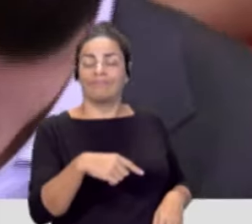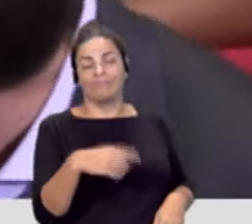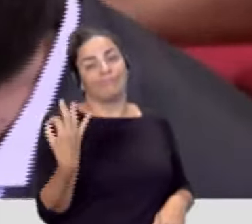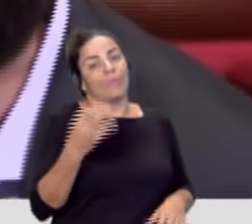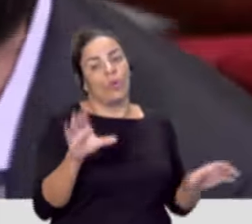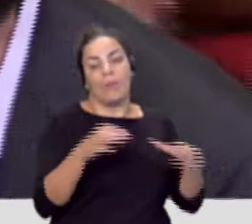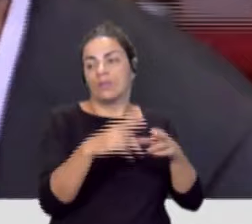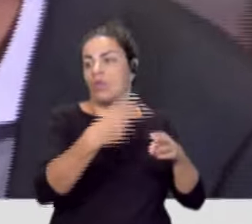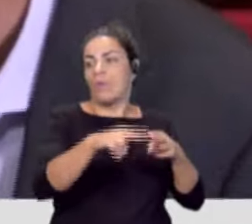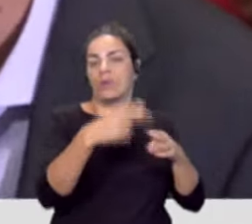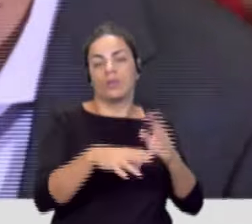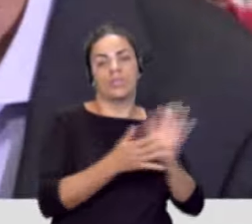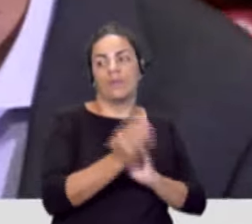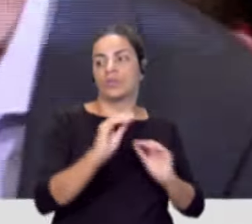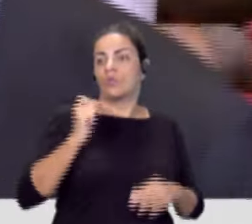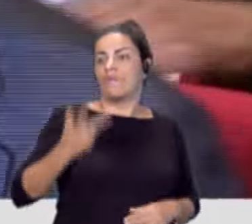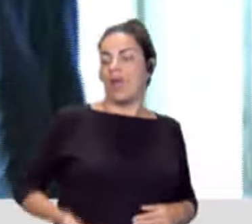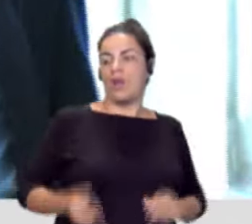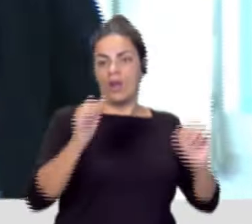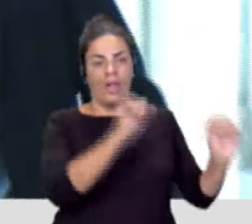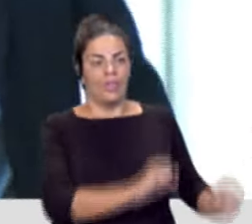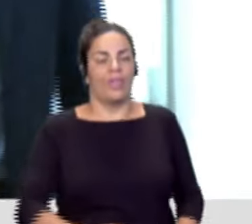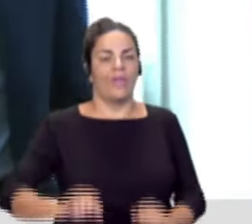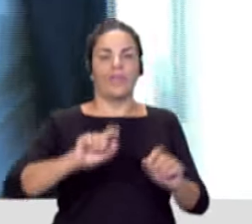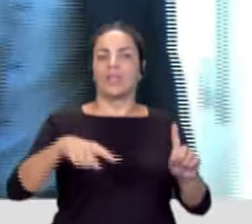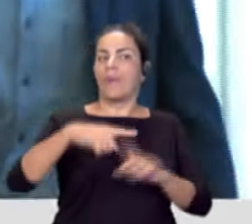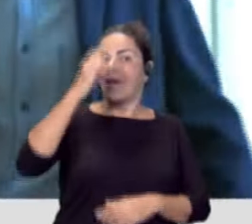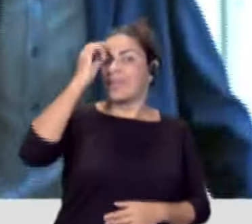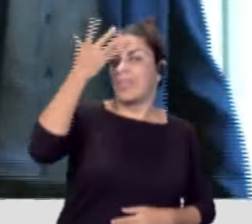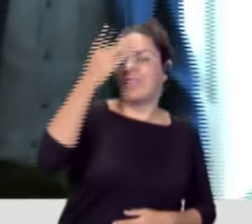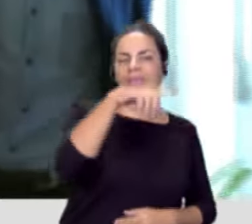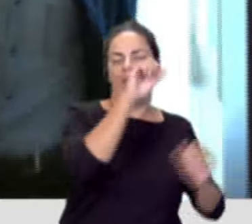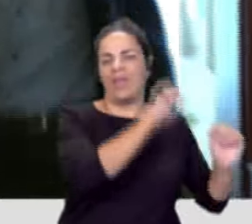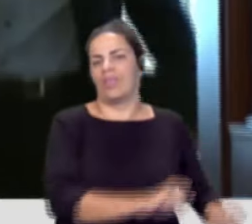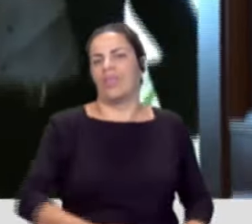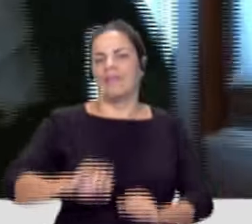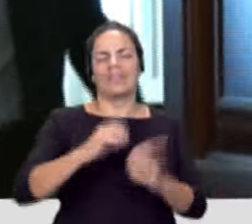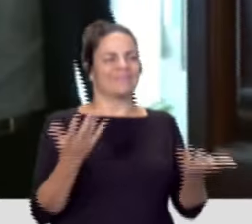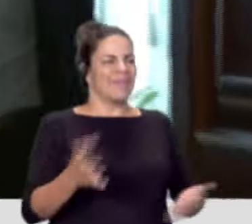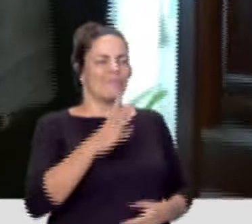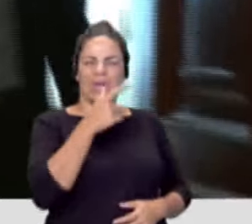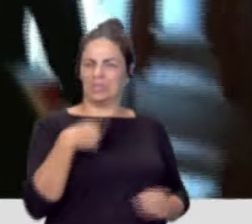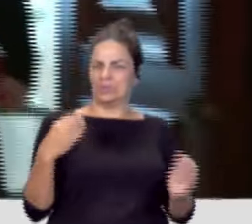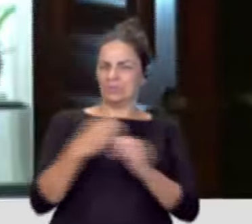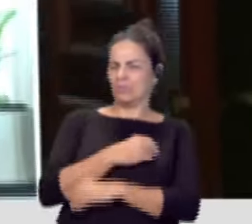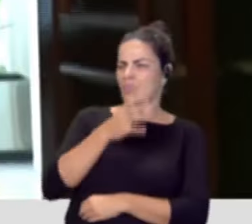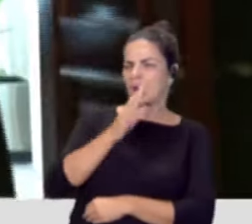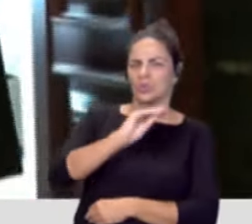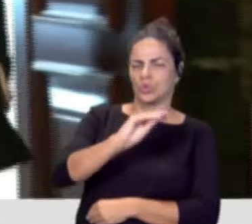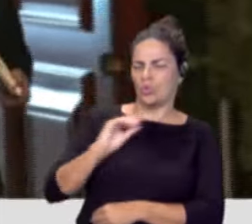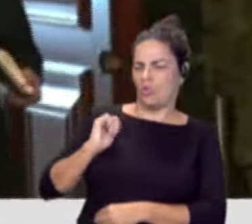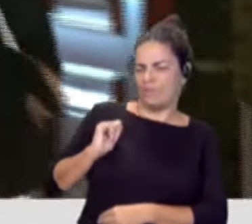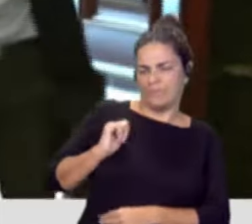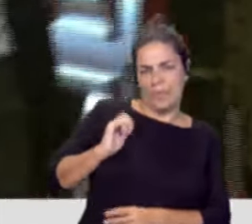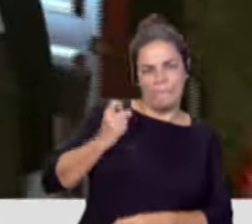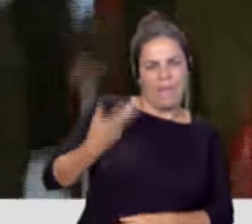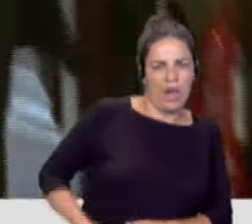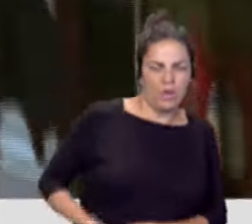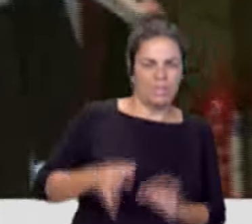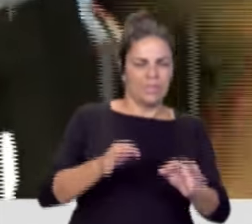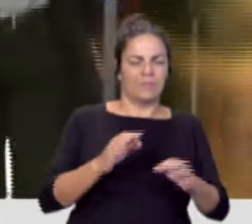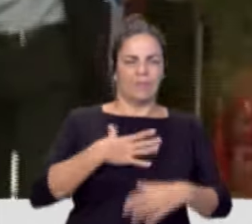donde va defendiendo una serie de valores, donde va defendiendo una serie de ideas. Claro, la contradicción, ¿no?, de los valores que han defendido siempre desde Podemos, desde